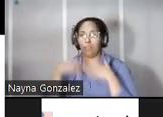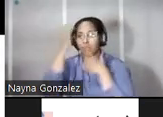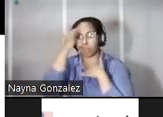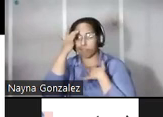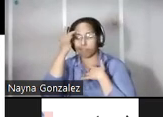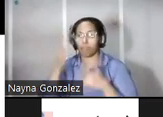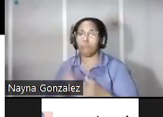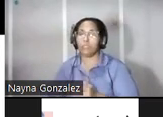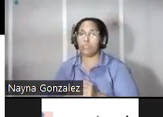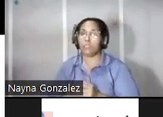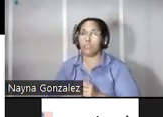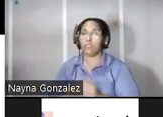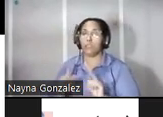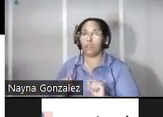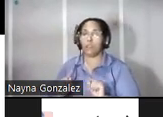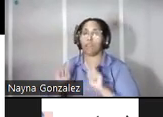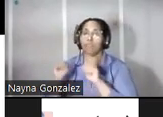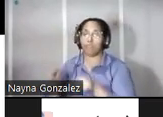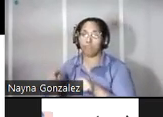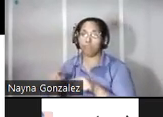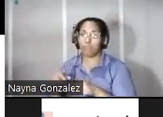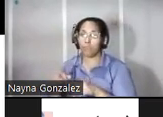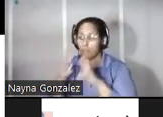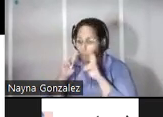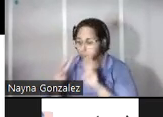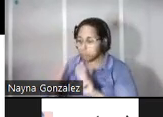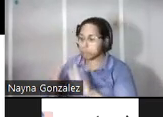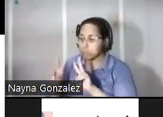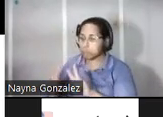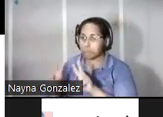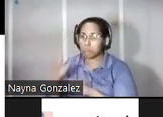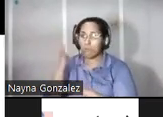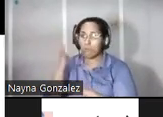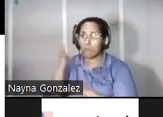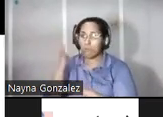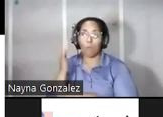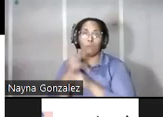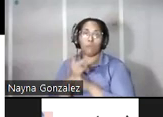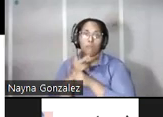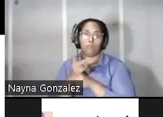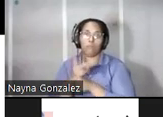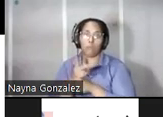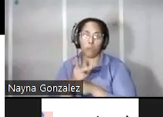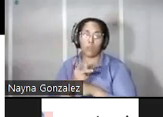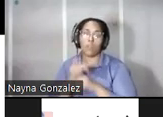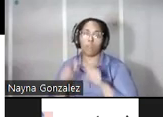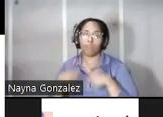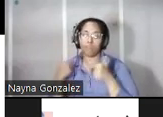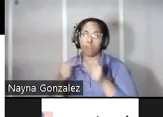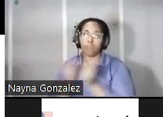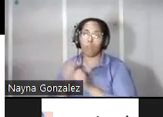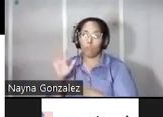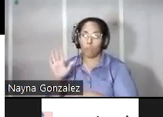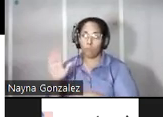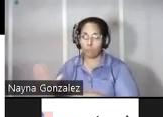o enfermedad, debe de ir más allá de esa mirada típica, ya que los que lo cuidan y comprometen su cotidianidad en esos